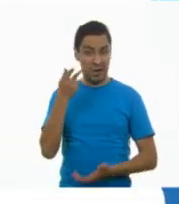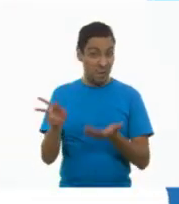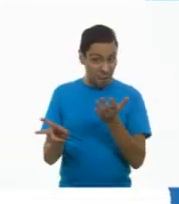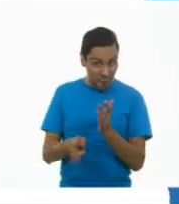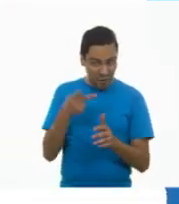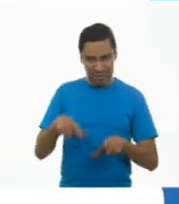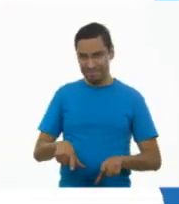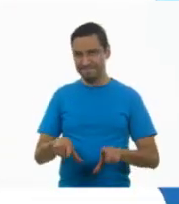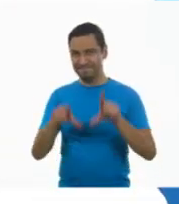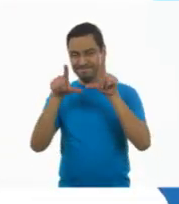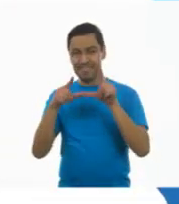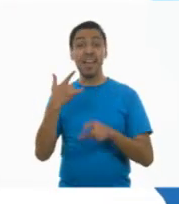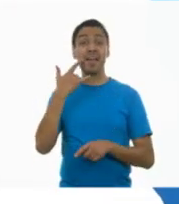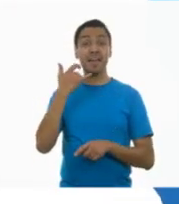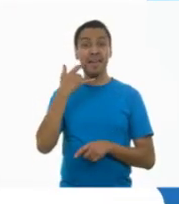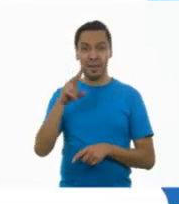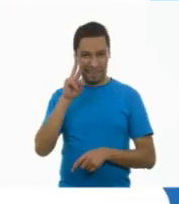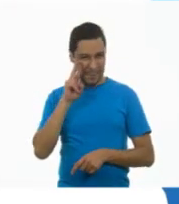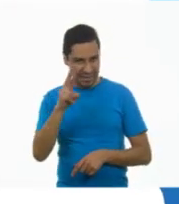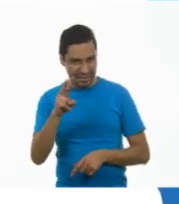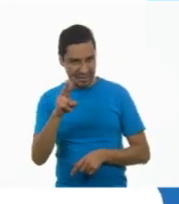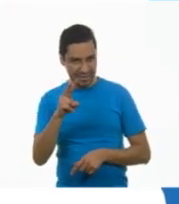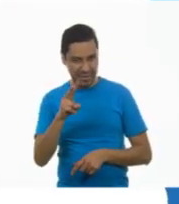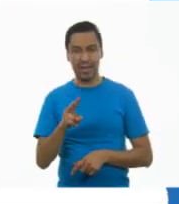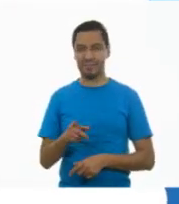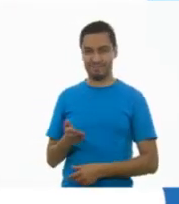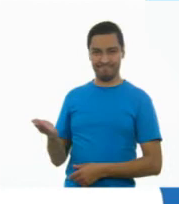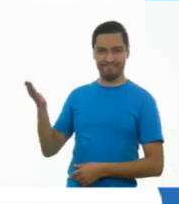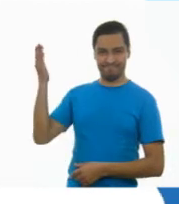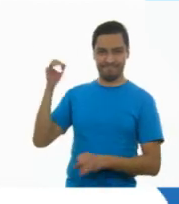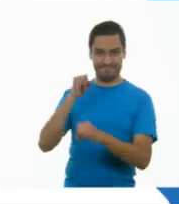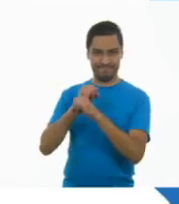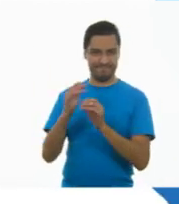Si quieres volver a ver los programas de Aprende en Casa, los puedes